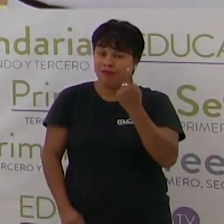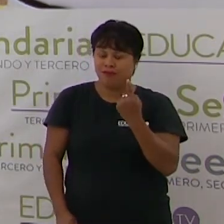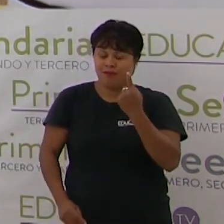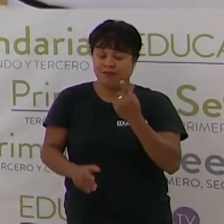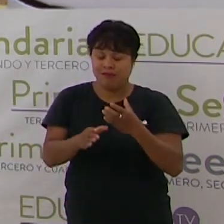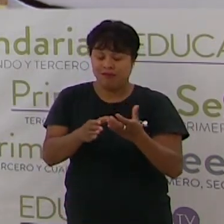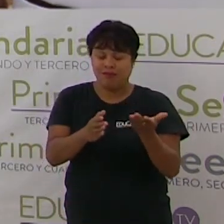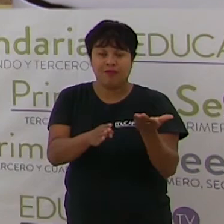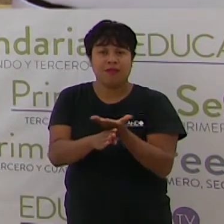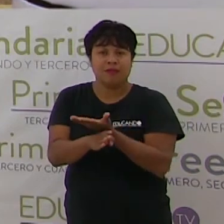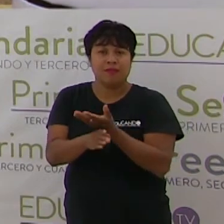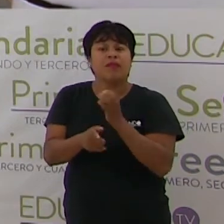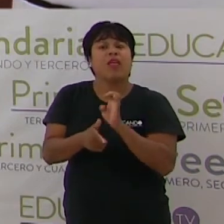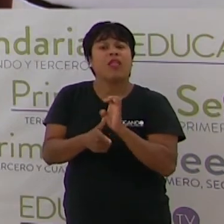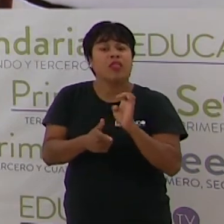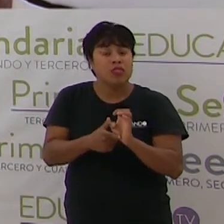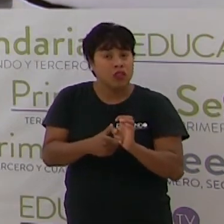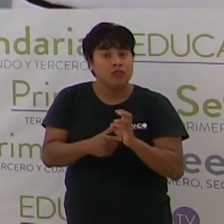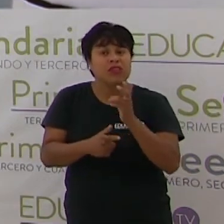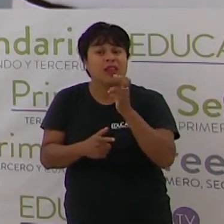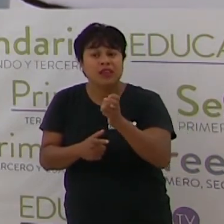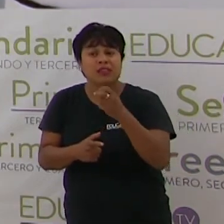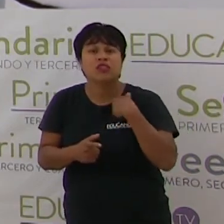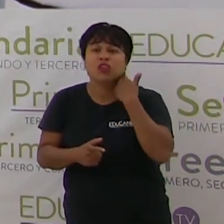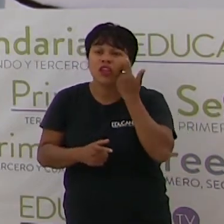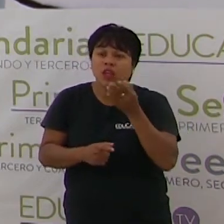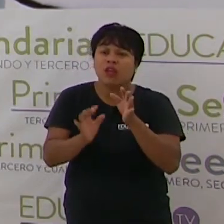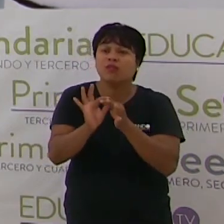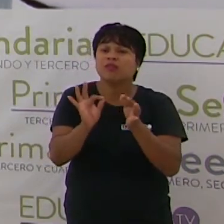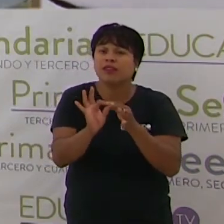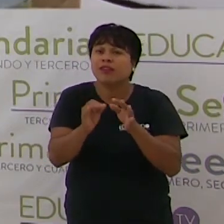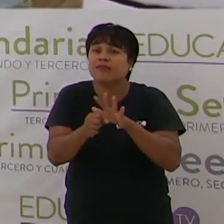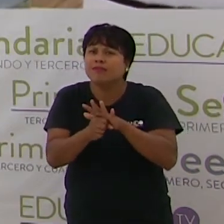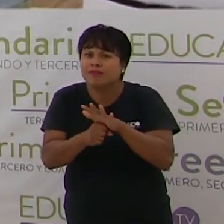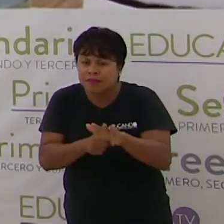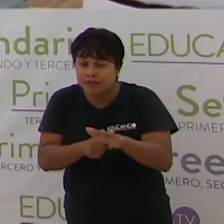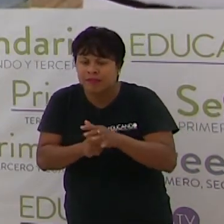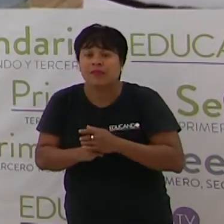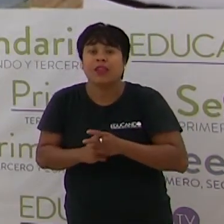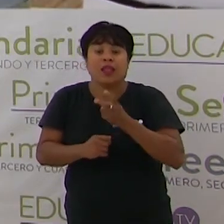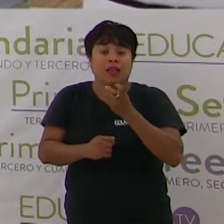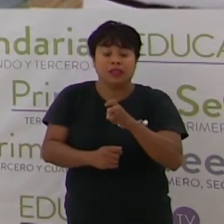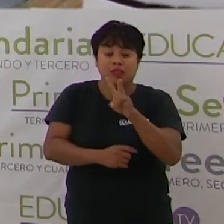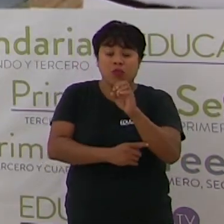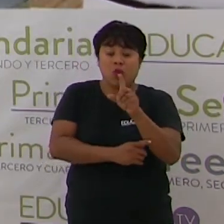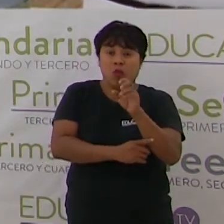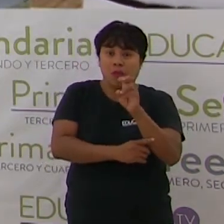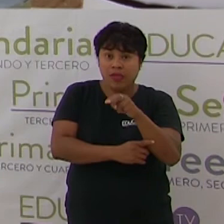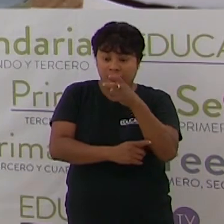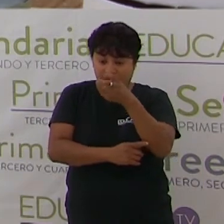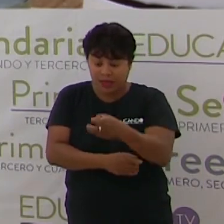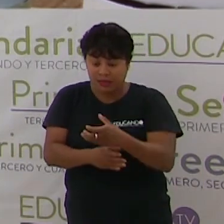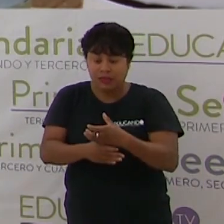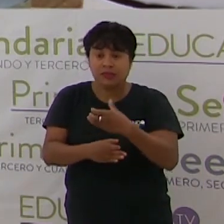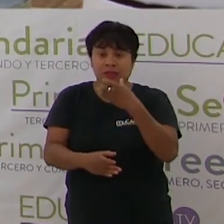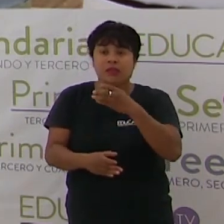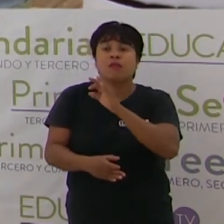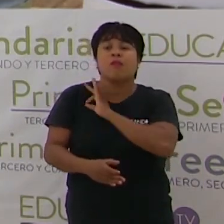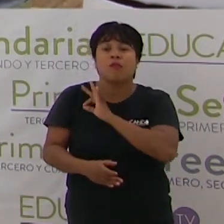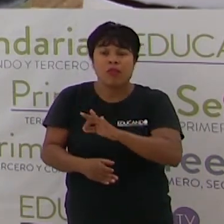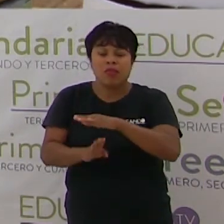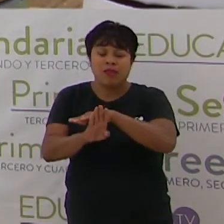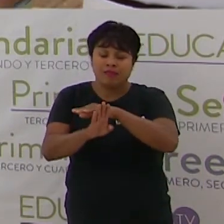esfera. Entonces con esto, ¿qué es lo que quiero llegar, niñas y niños? Es decir, con el volumen de este cilindro puedo